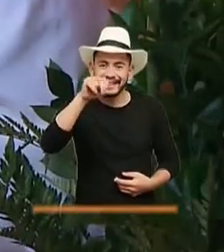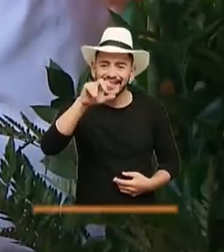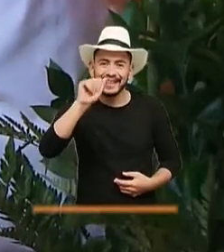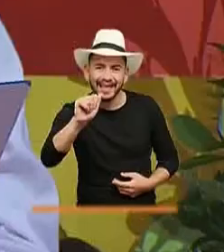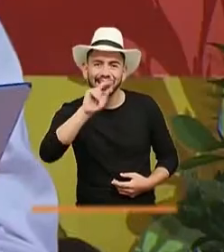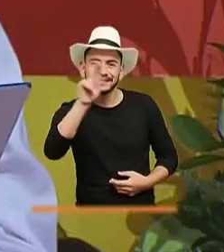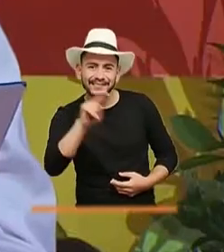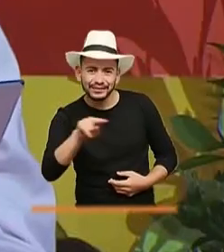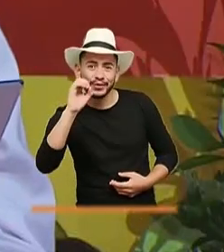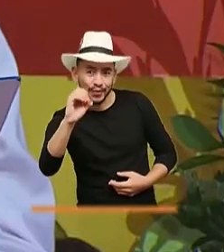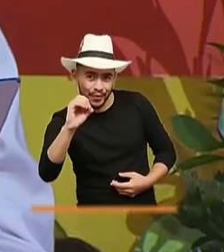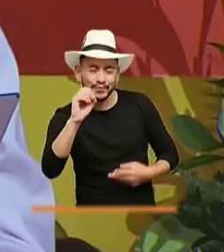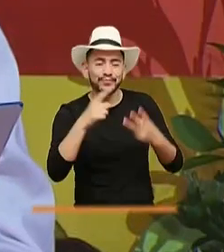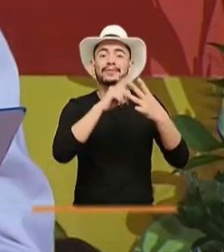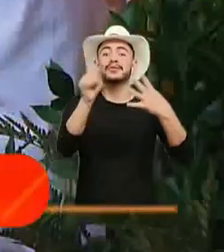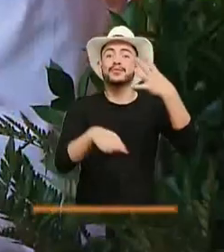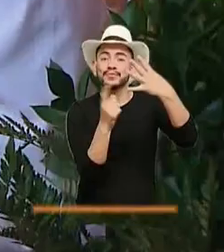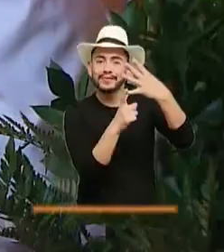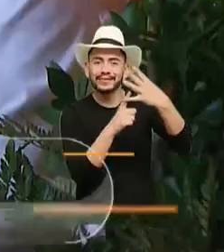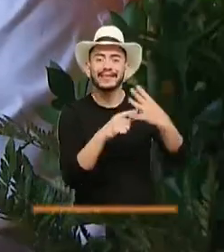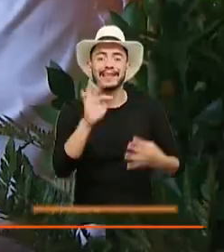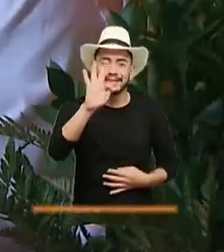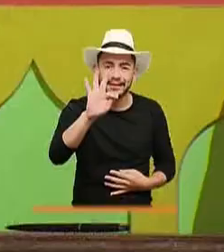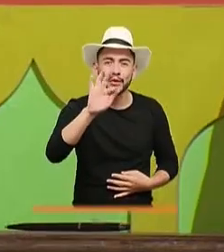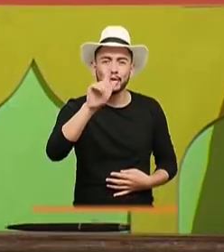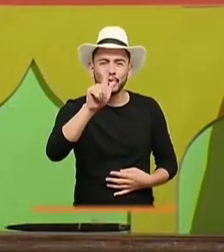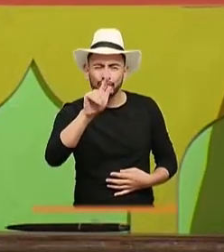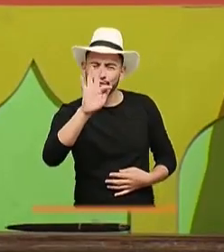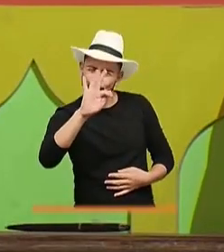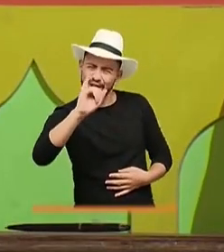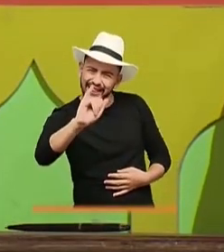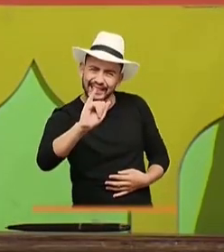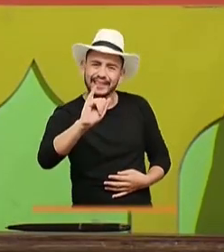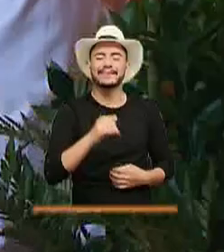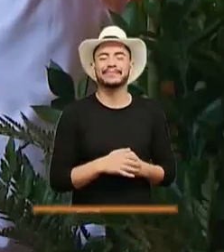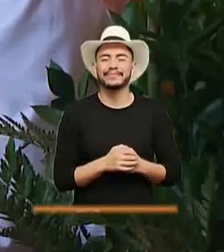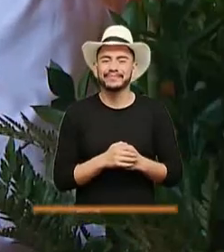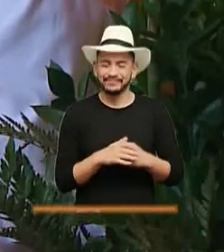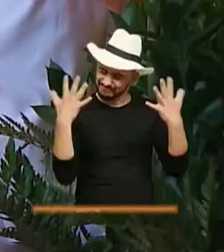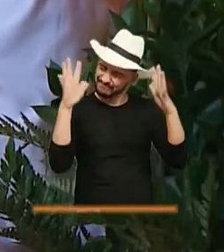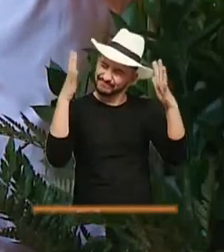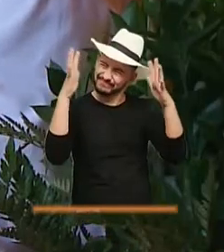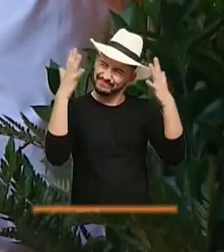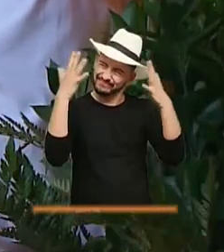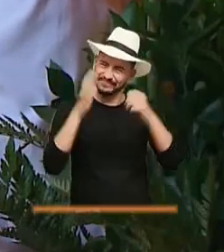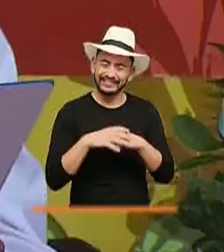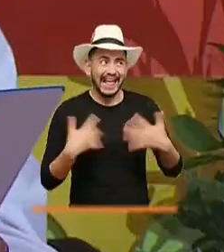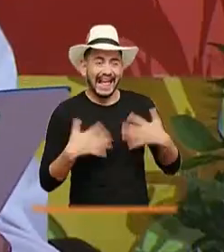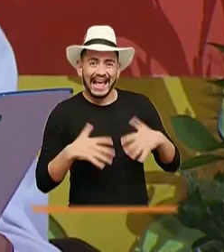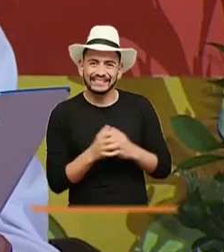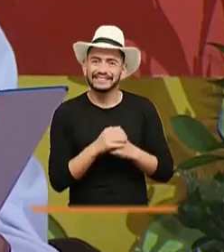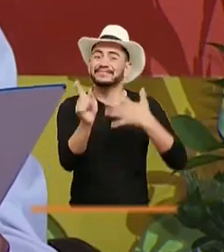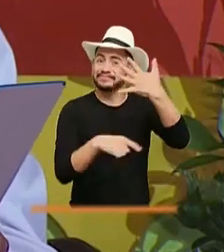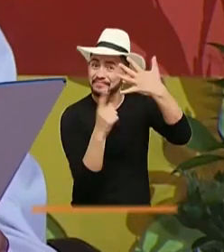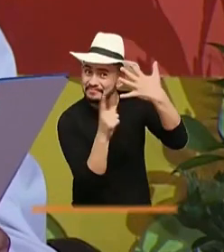Nos acompaña Tutti Frutti. Muy bien, felicitaciones para el Tutti. Qué susto los trovadores allá. El quinto trovador,